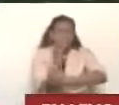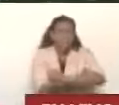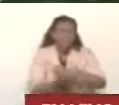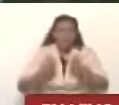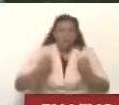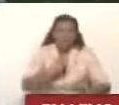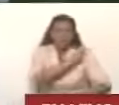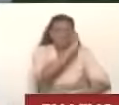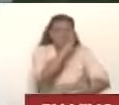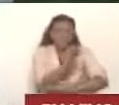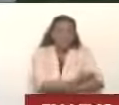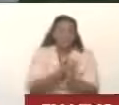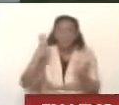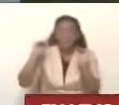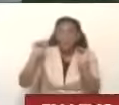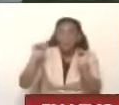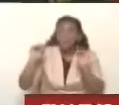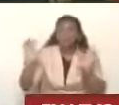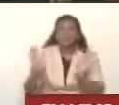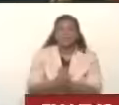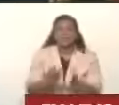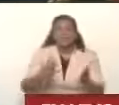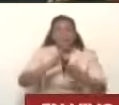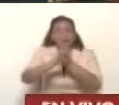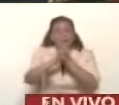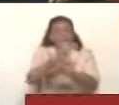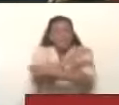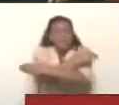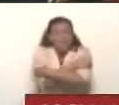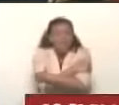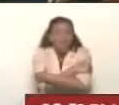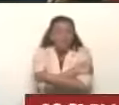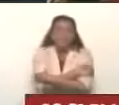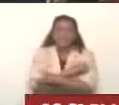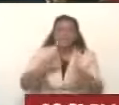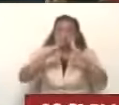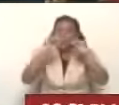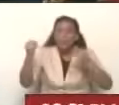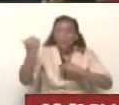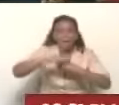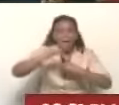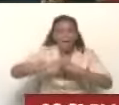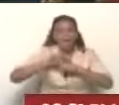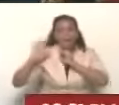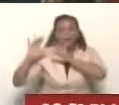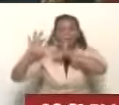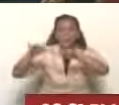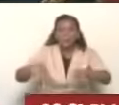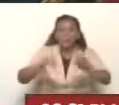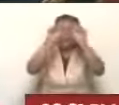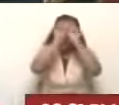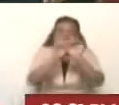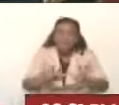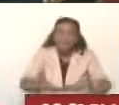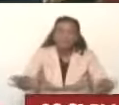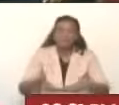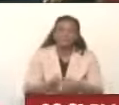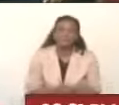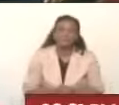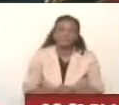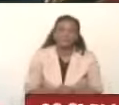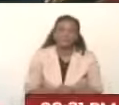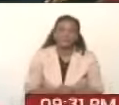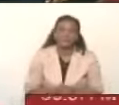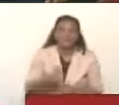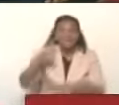presidente, nos despedimos. Un fuerte abrazo de todo Maracaibo y de todas las mujeres hermosas.